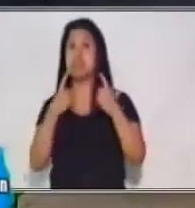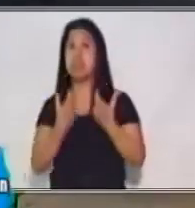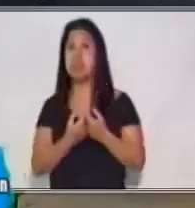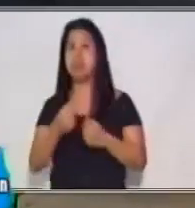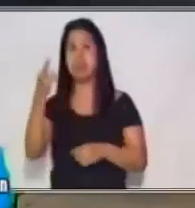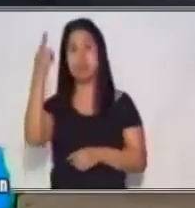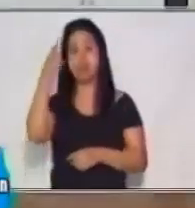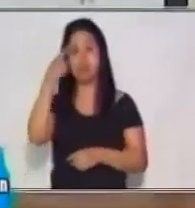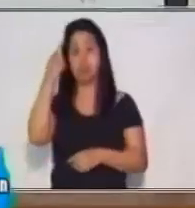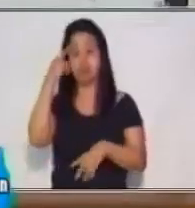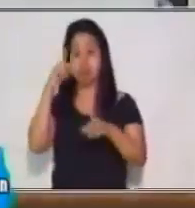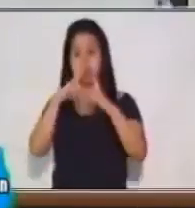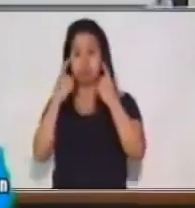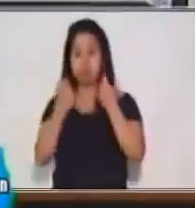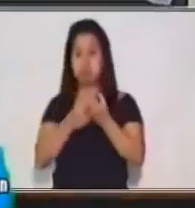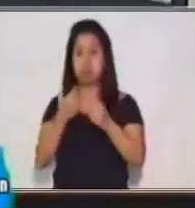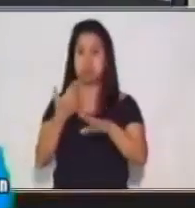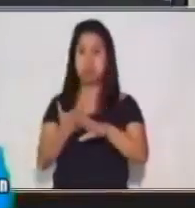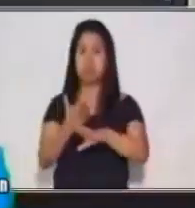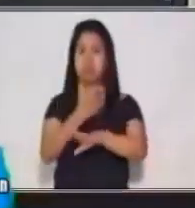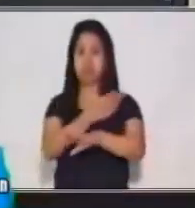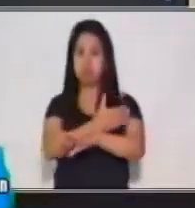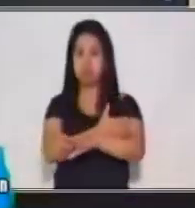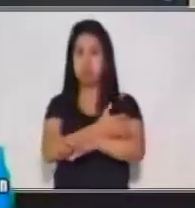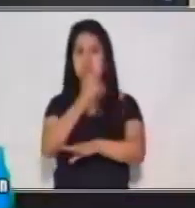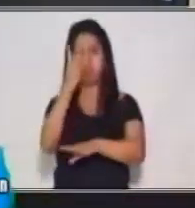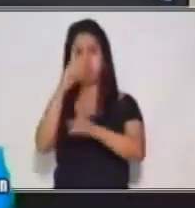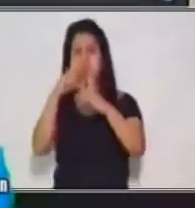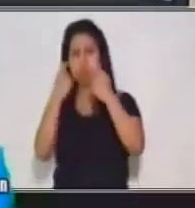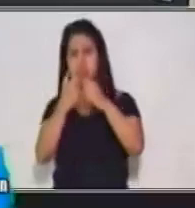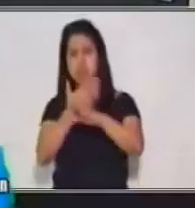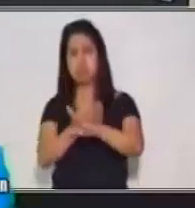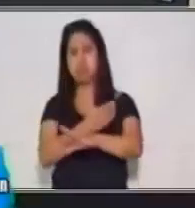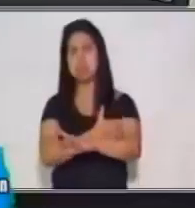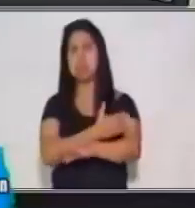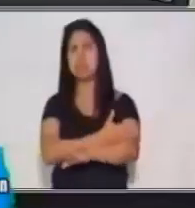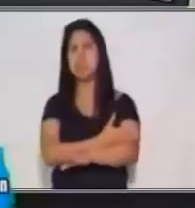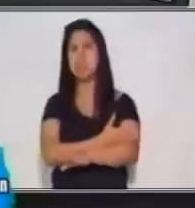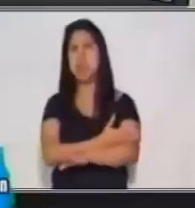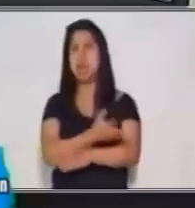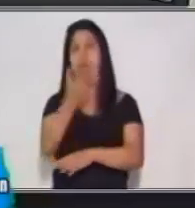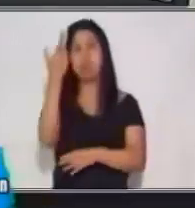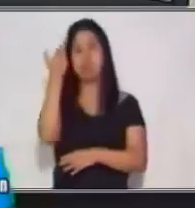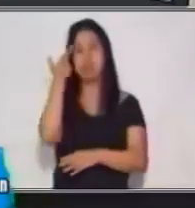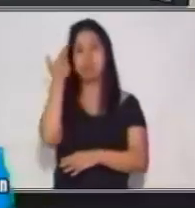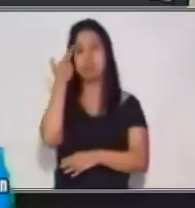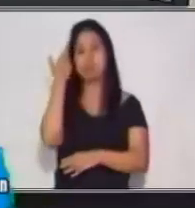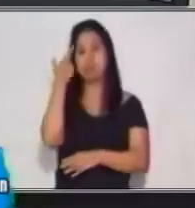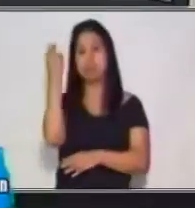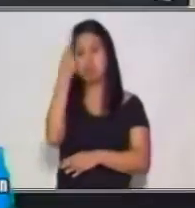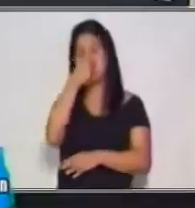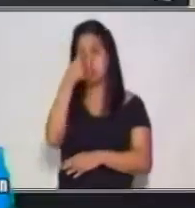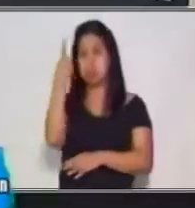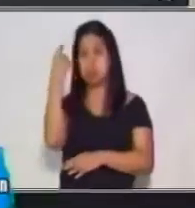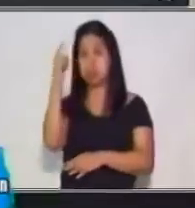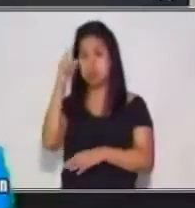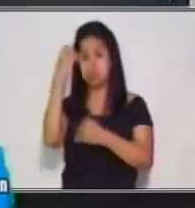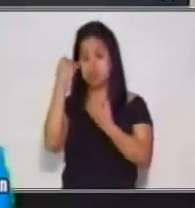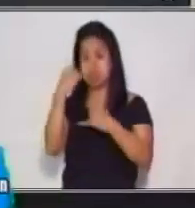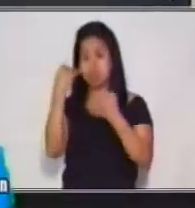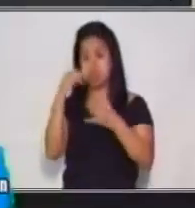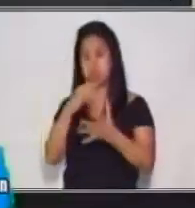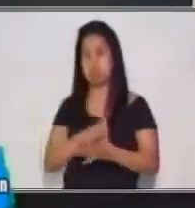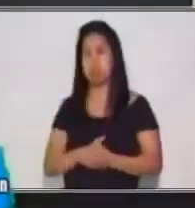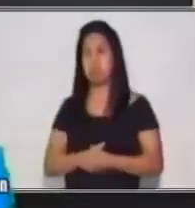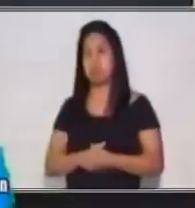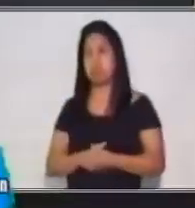las clases anteriores, en las dos clases anteriores, trabajamos con esta información.